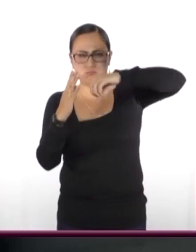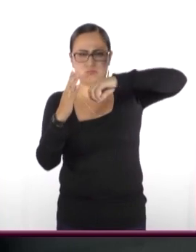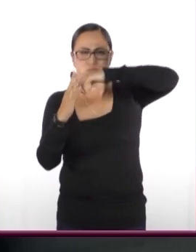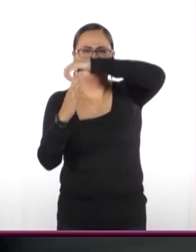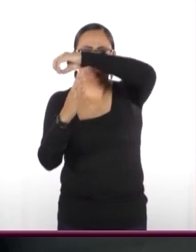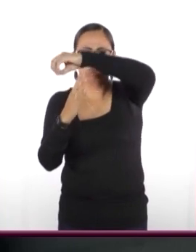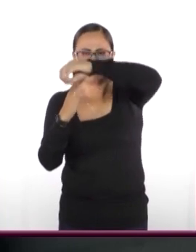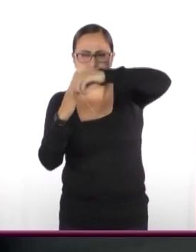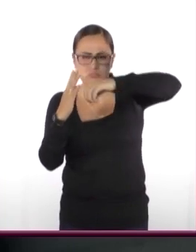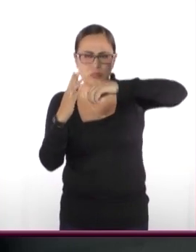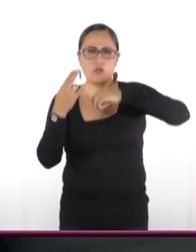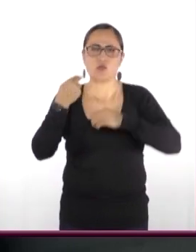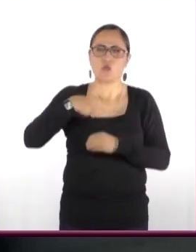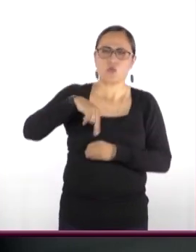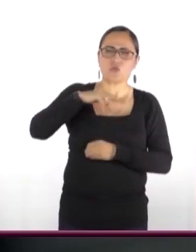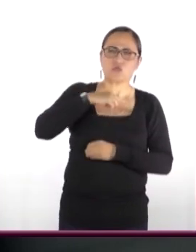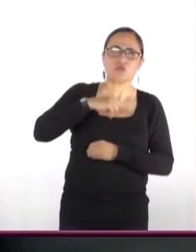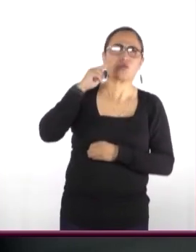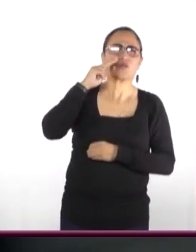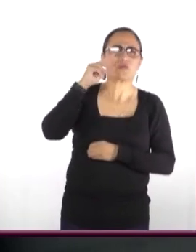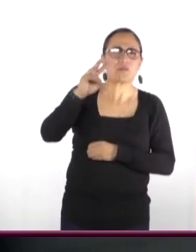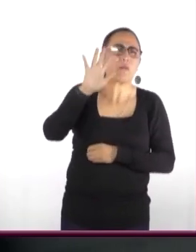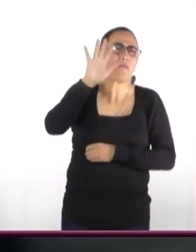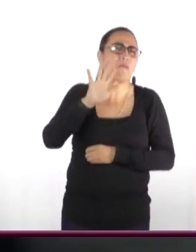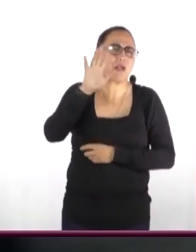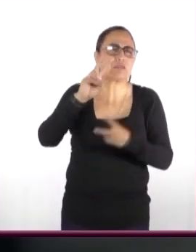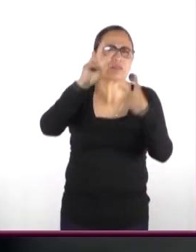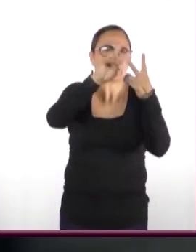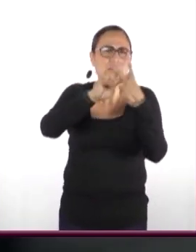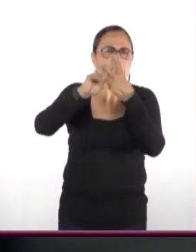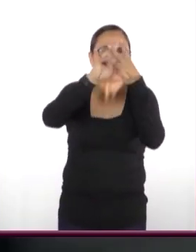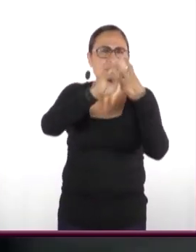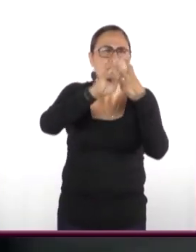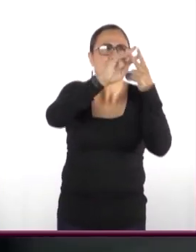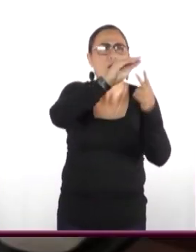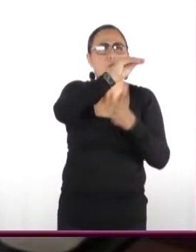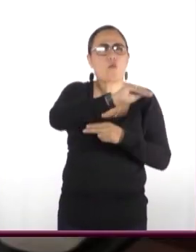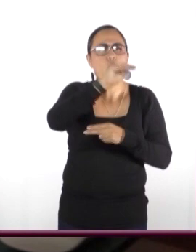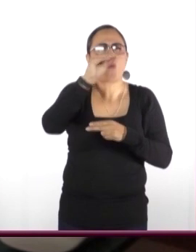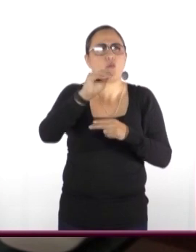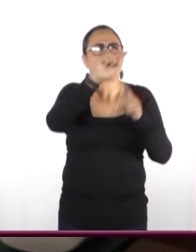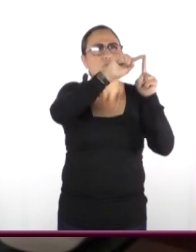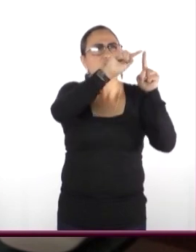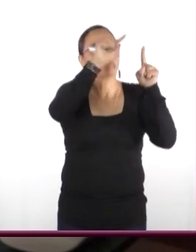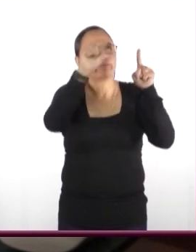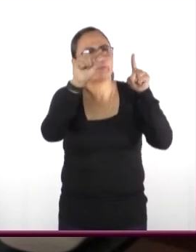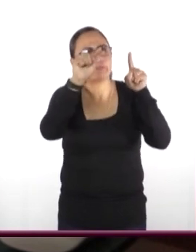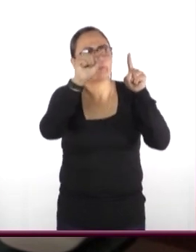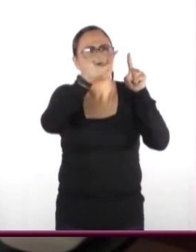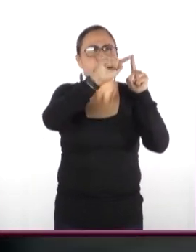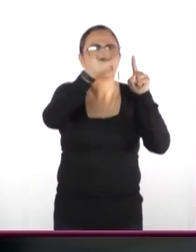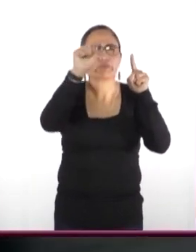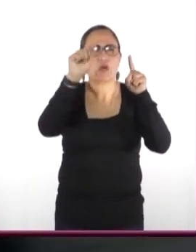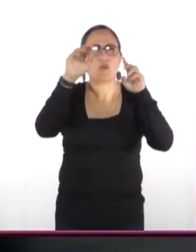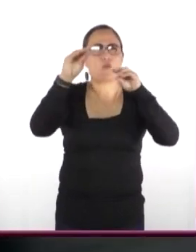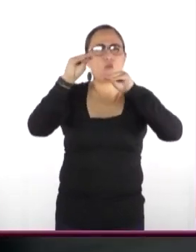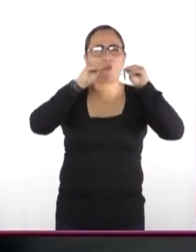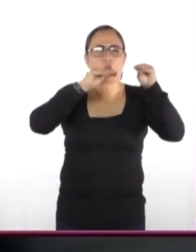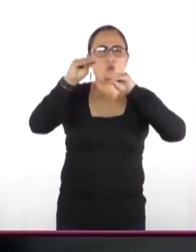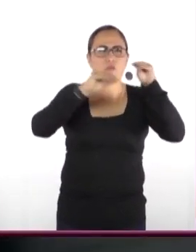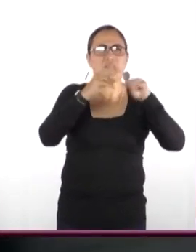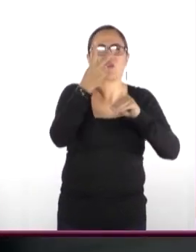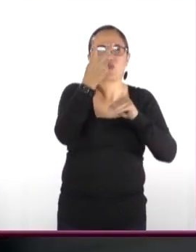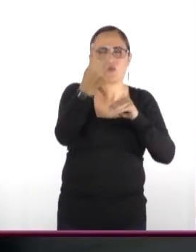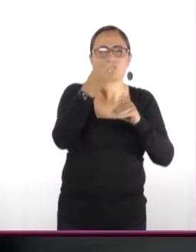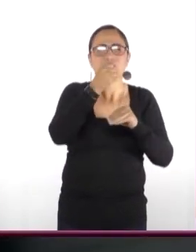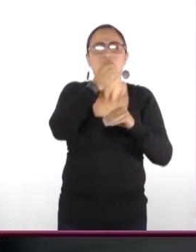Sol, si nosotros vemos una estrella que aparentemente cambia de posición como un segundo de arco, en